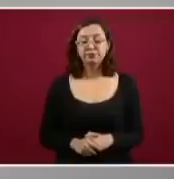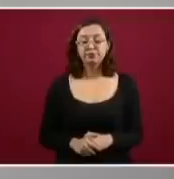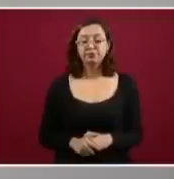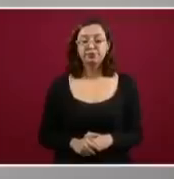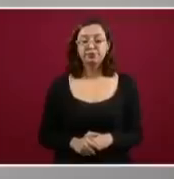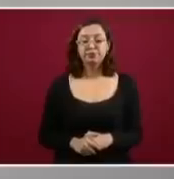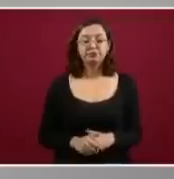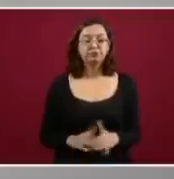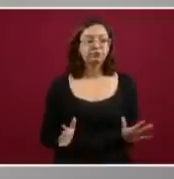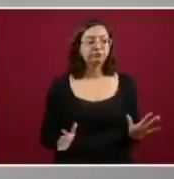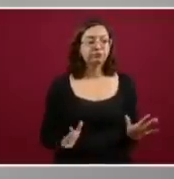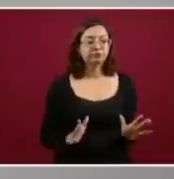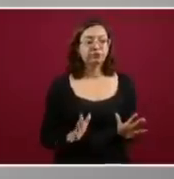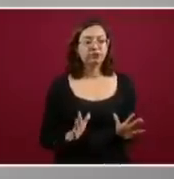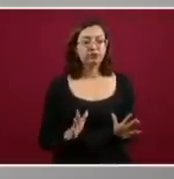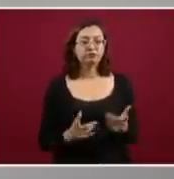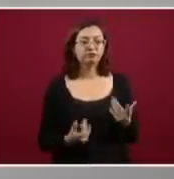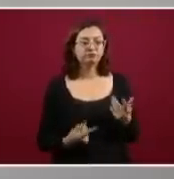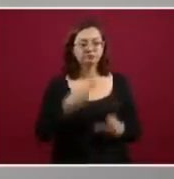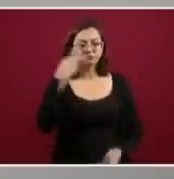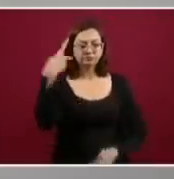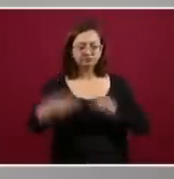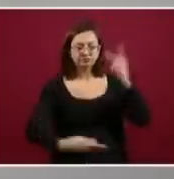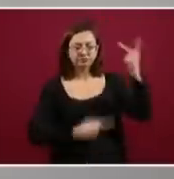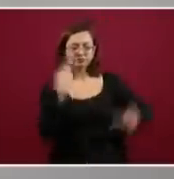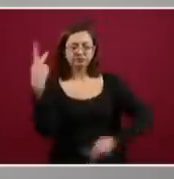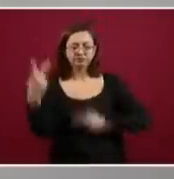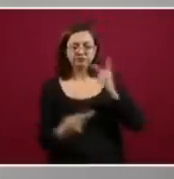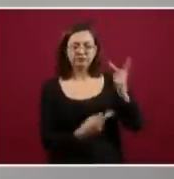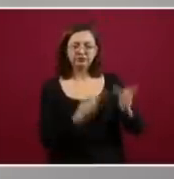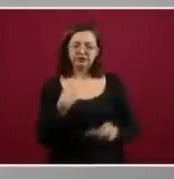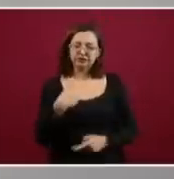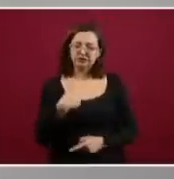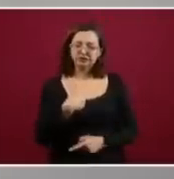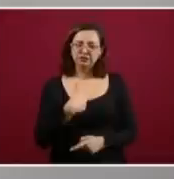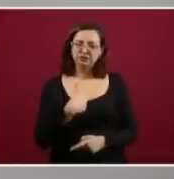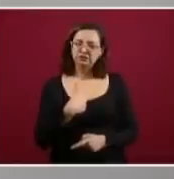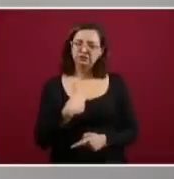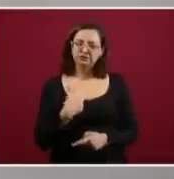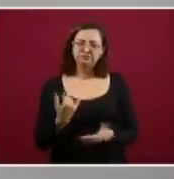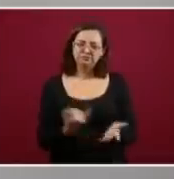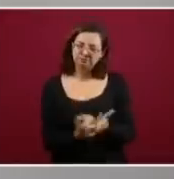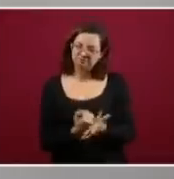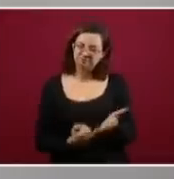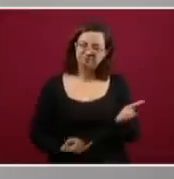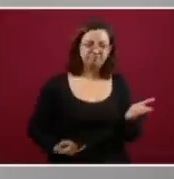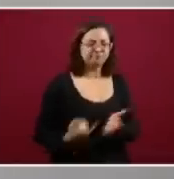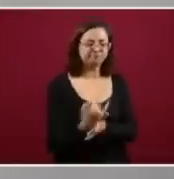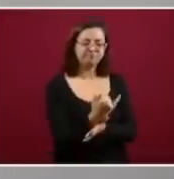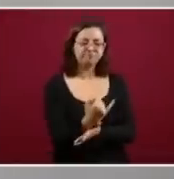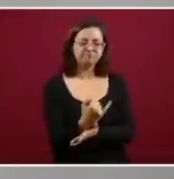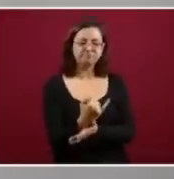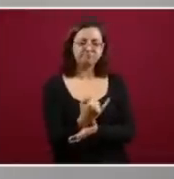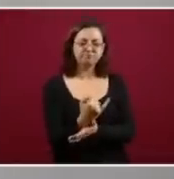los cuestionamientos porque imagínense si yo